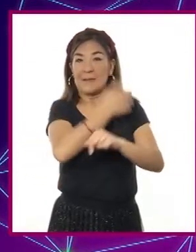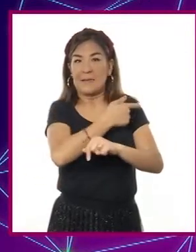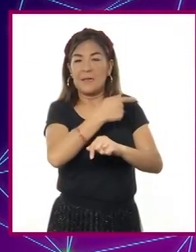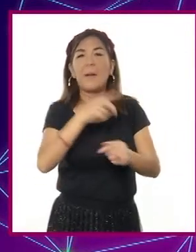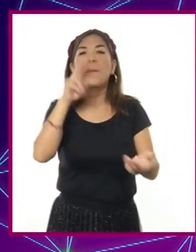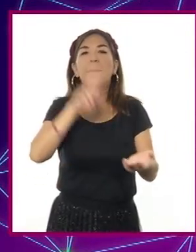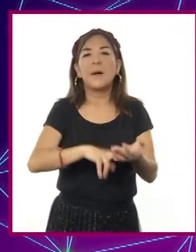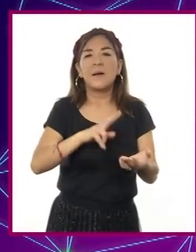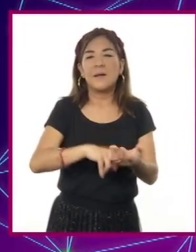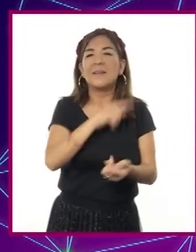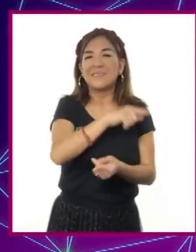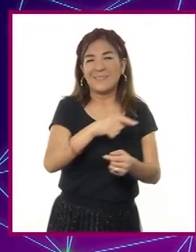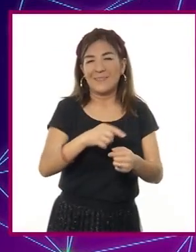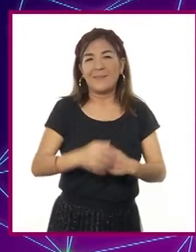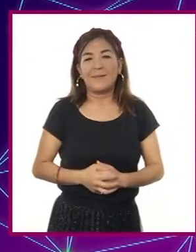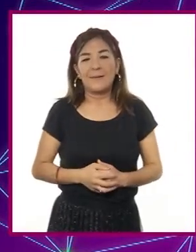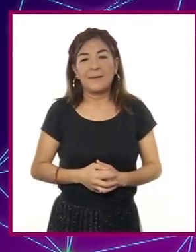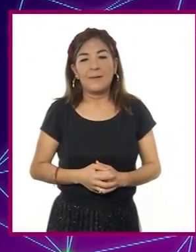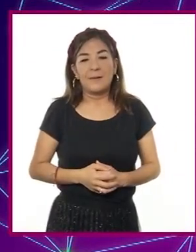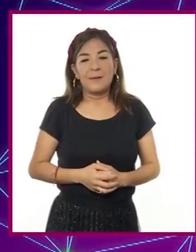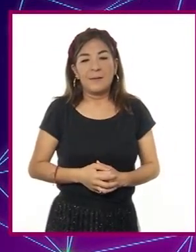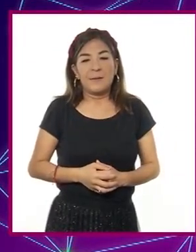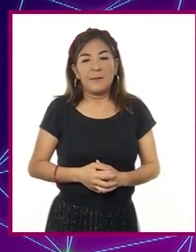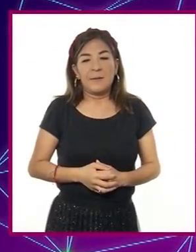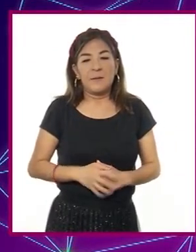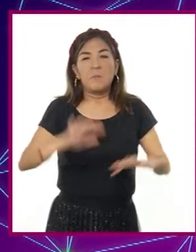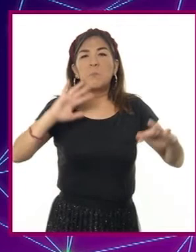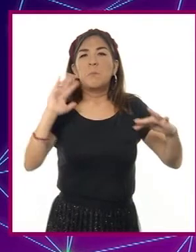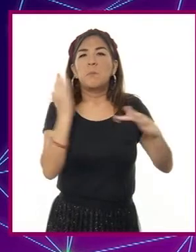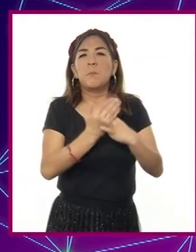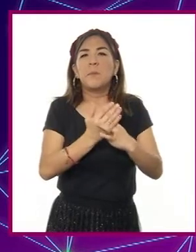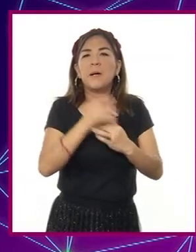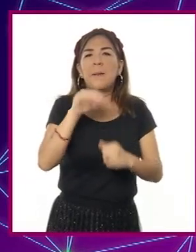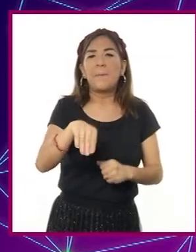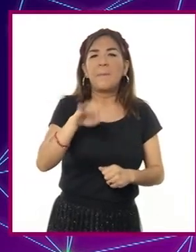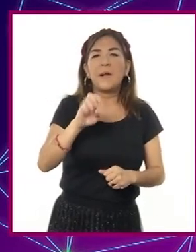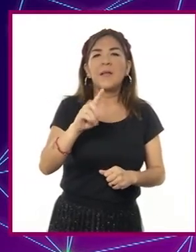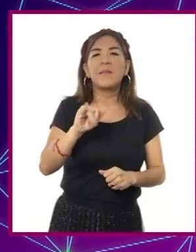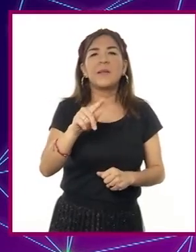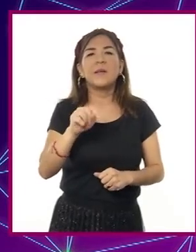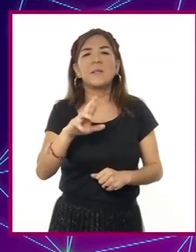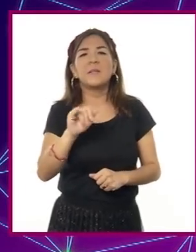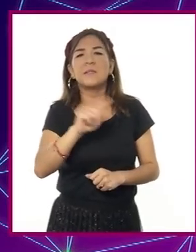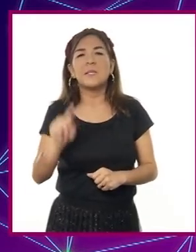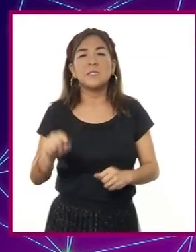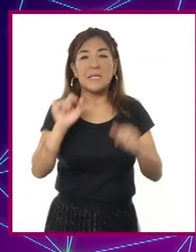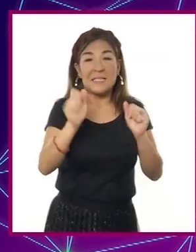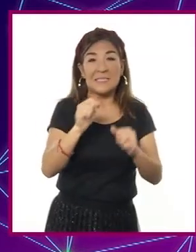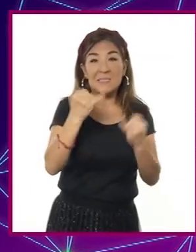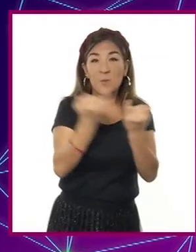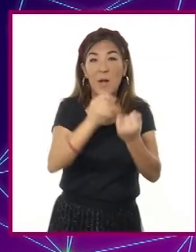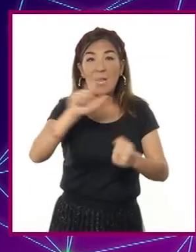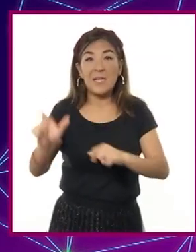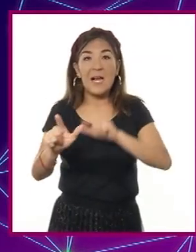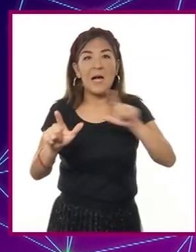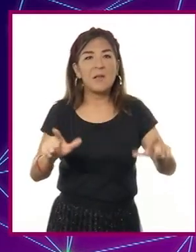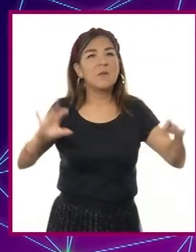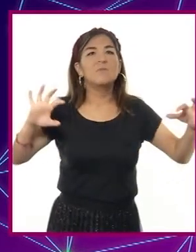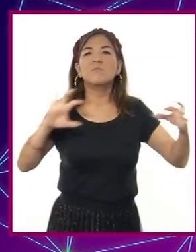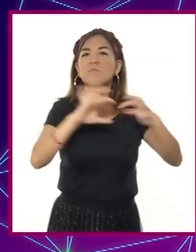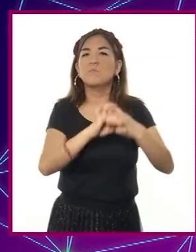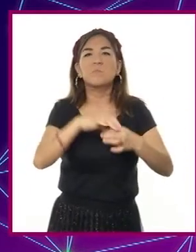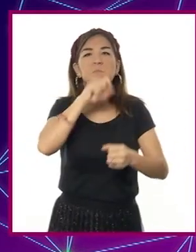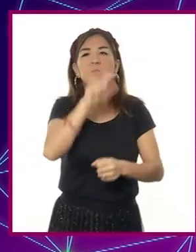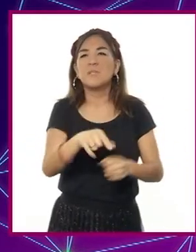el triángulo equilátero, en el cual la mediatriz de cada uno de sus lados coincide con la bisectriz